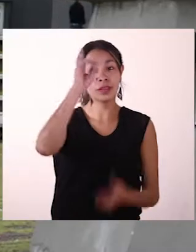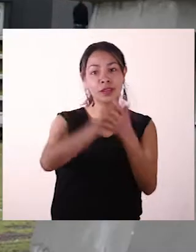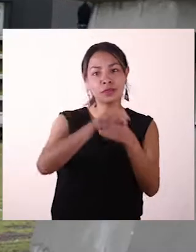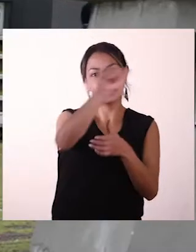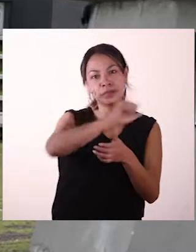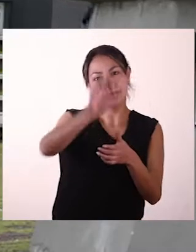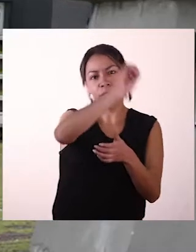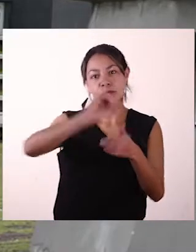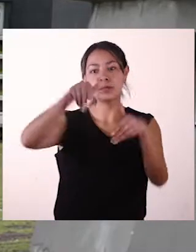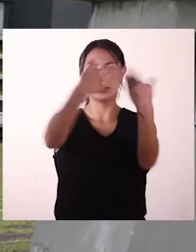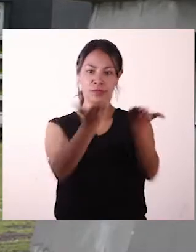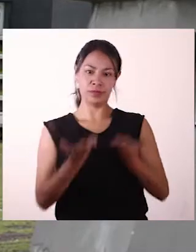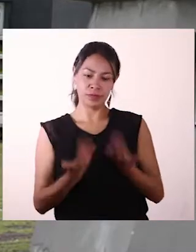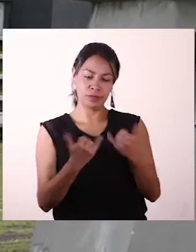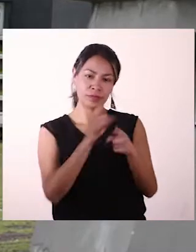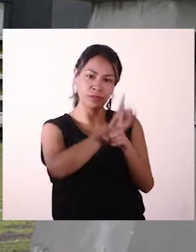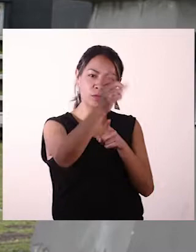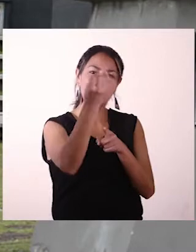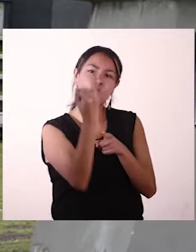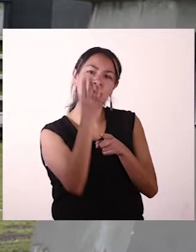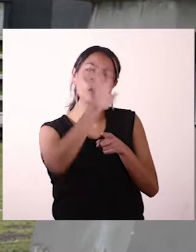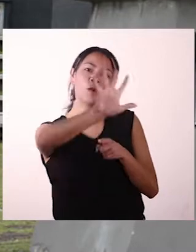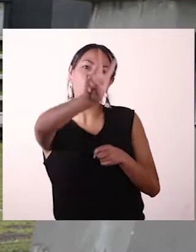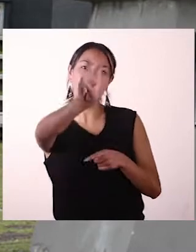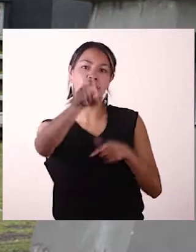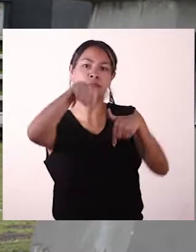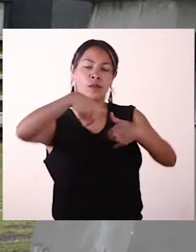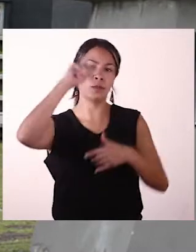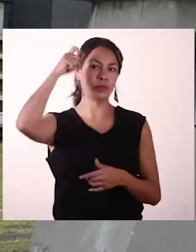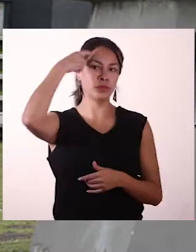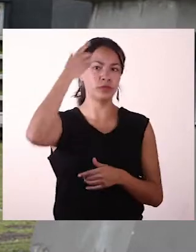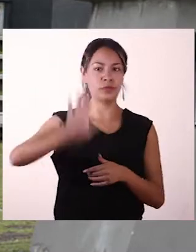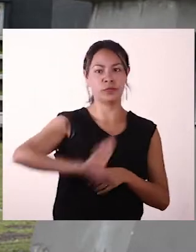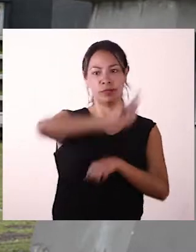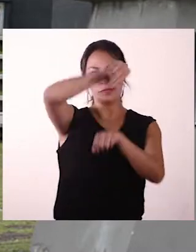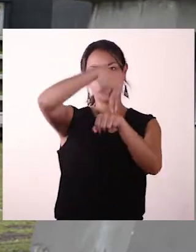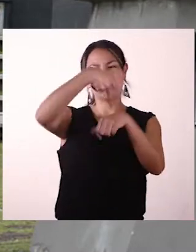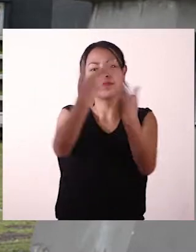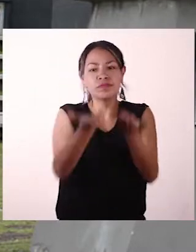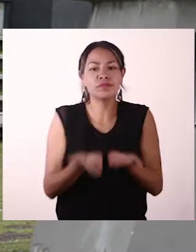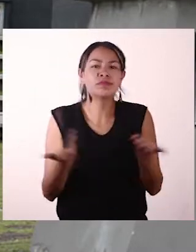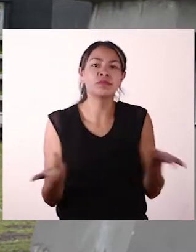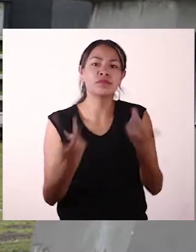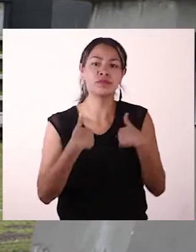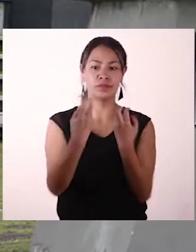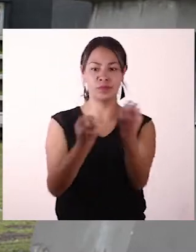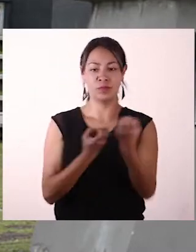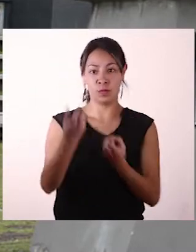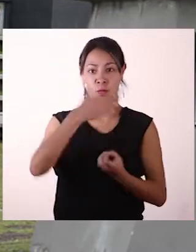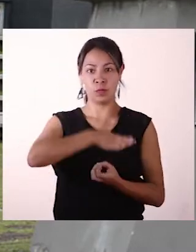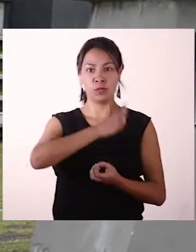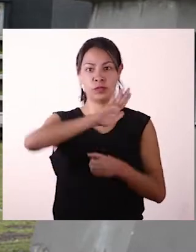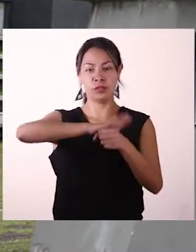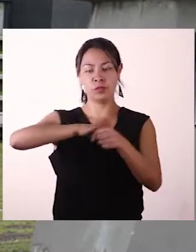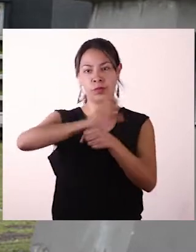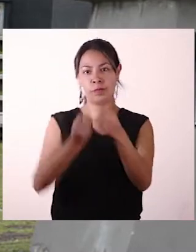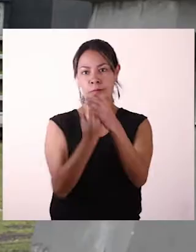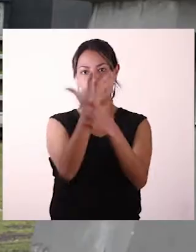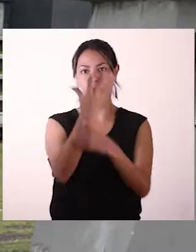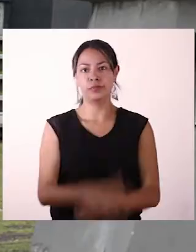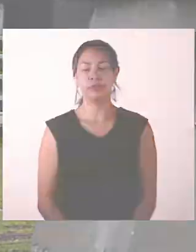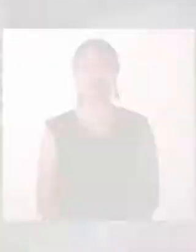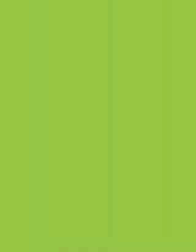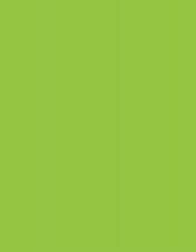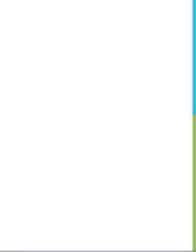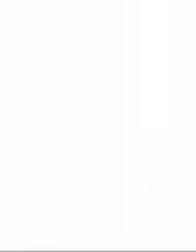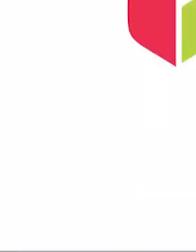Hola amigos y amigas, bienvenidos a este nuestro informe semanal número 57 de la Gobernación del Departamento de Nariño. Los saludamos desde aquí, desde el Parque Bolívar, en la